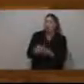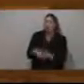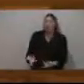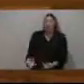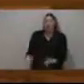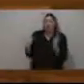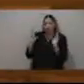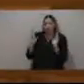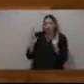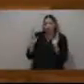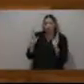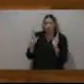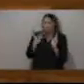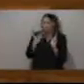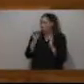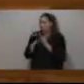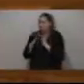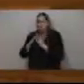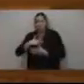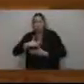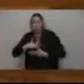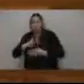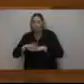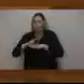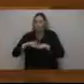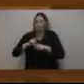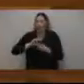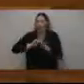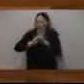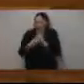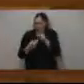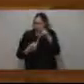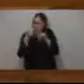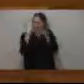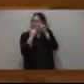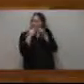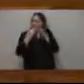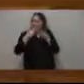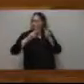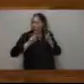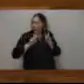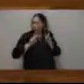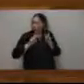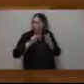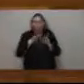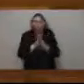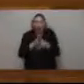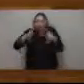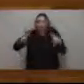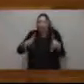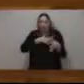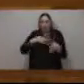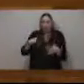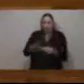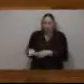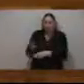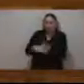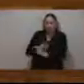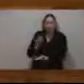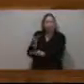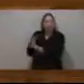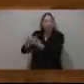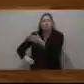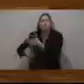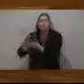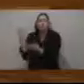poner un tabique en nuestra vivienda. Tenemos que solicitar autorización para ampliar la vivienda. Tenemos que solicitarla, porque si no